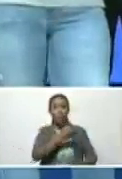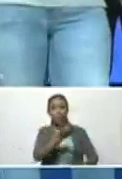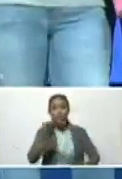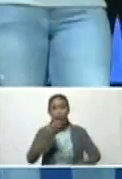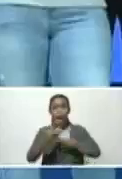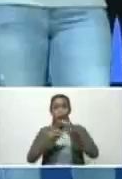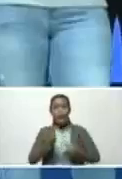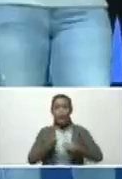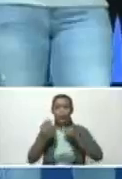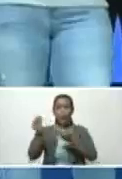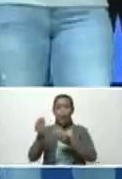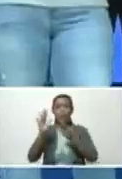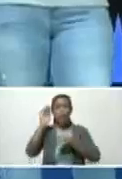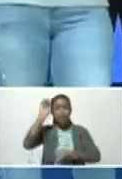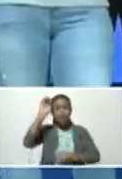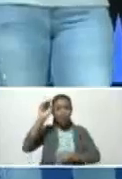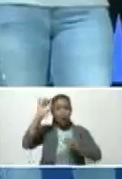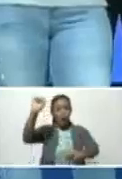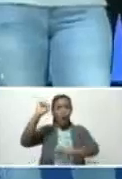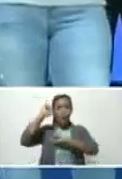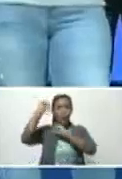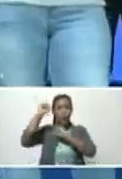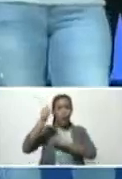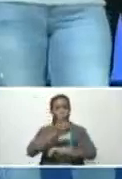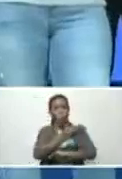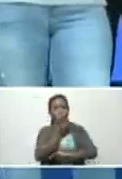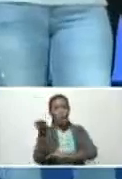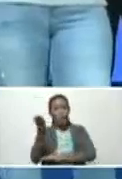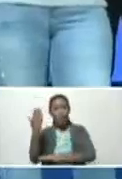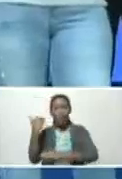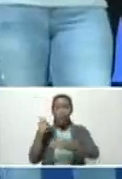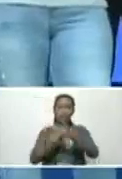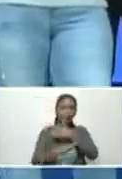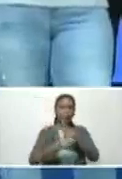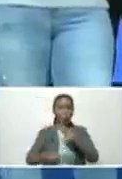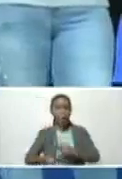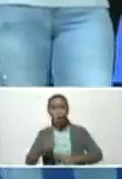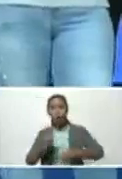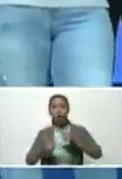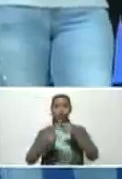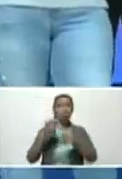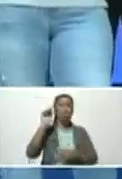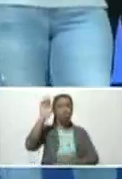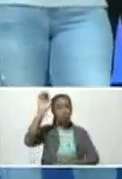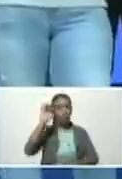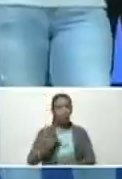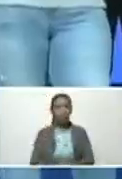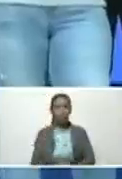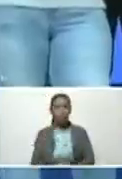dar al futuro y las victorias que ustedes van a construir al futuro.